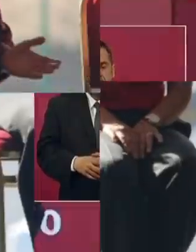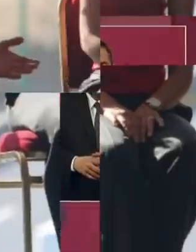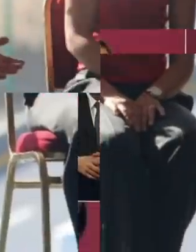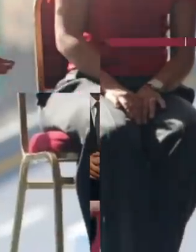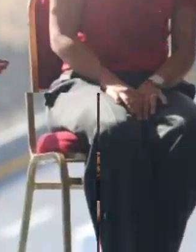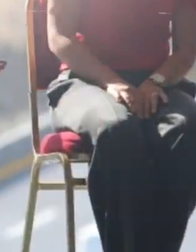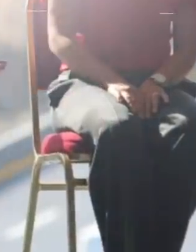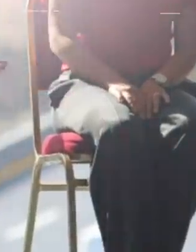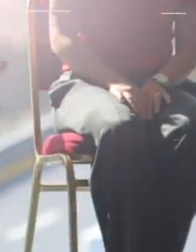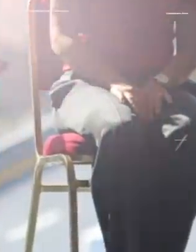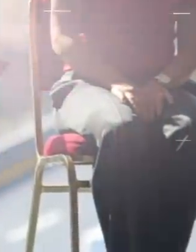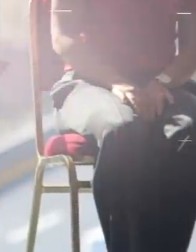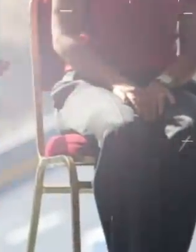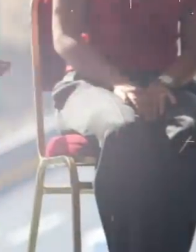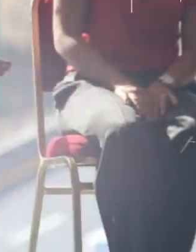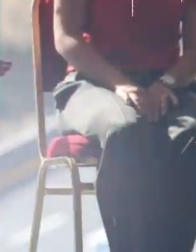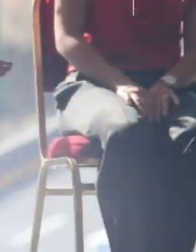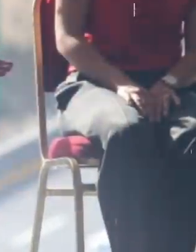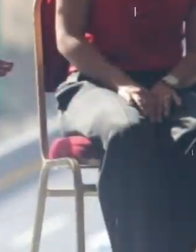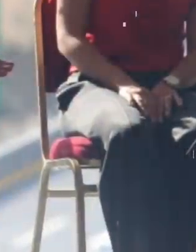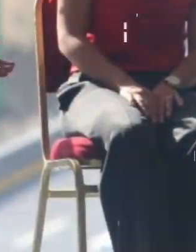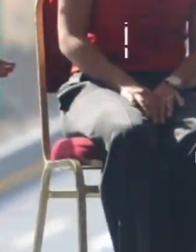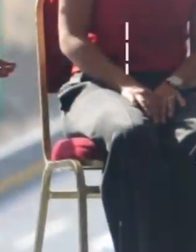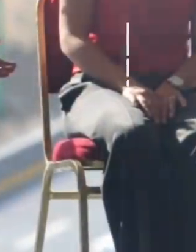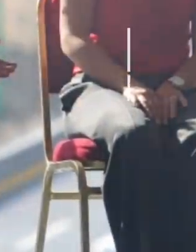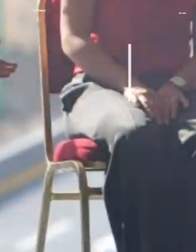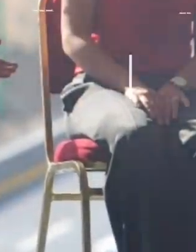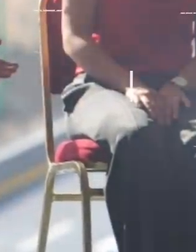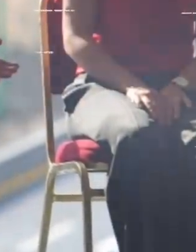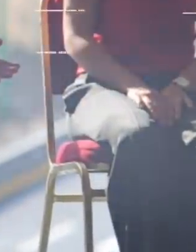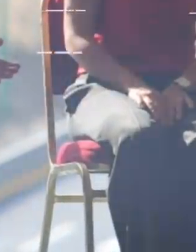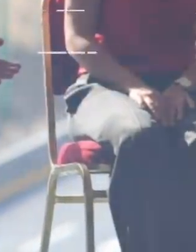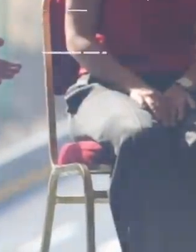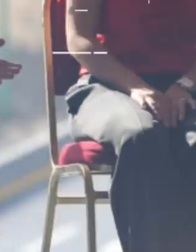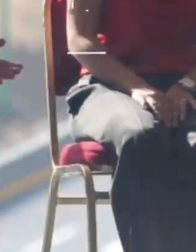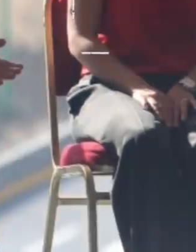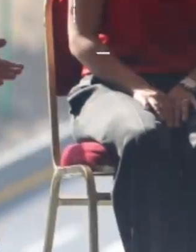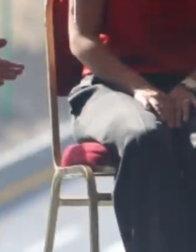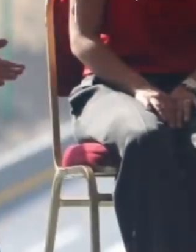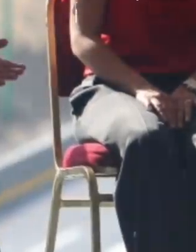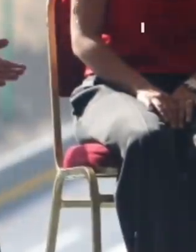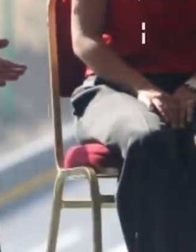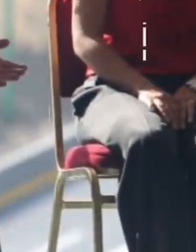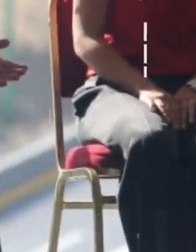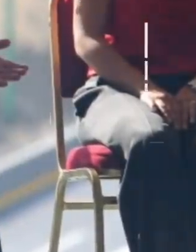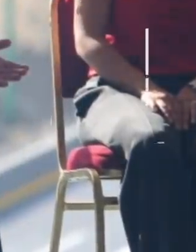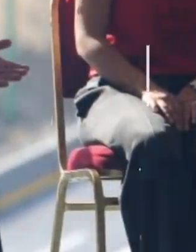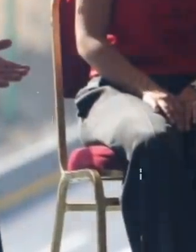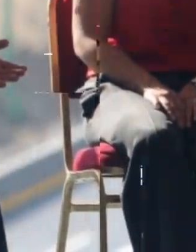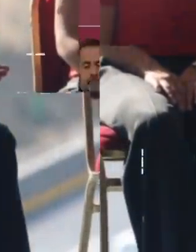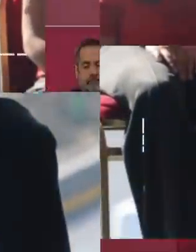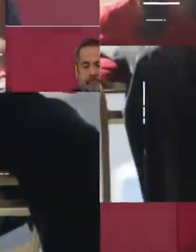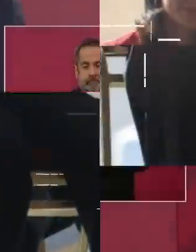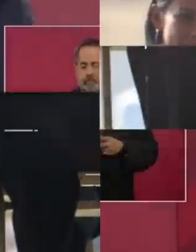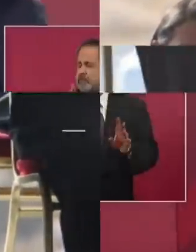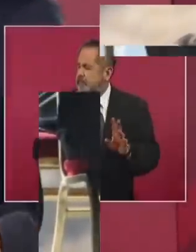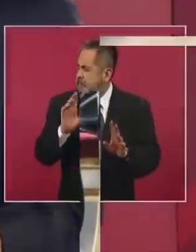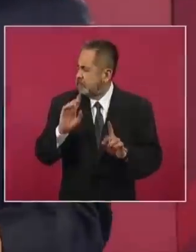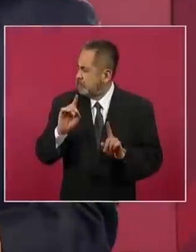Y luego con el presidente Peña Nieto, la OHL, no,